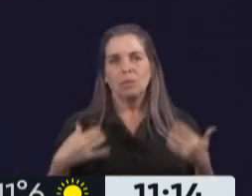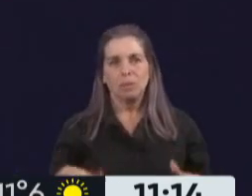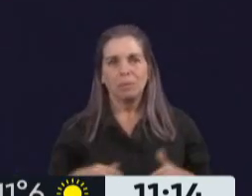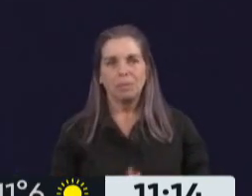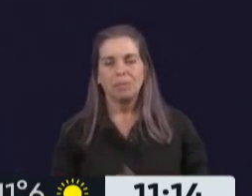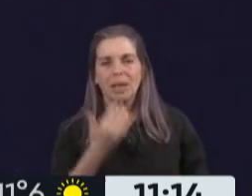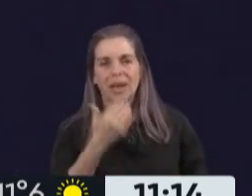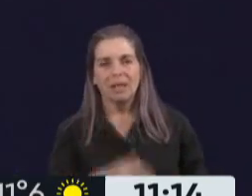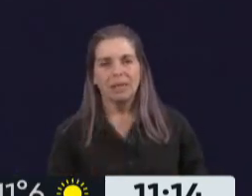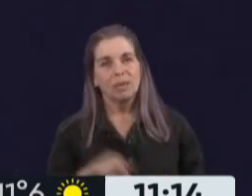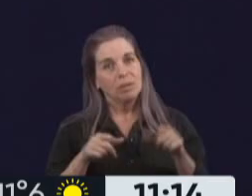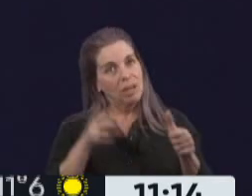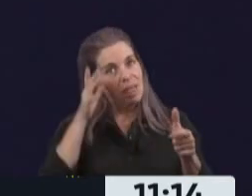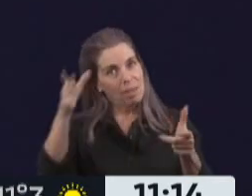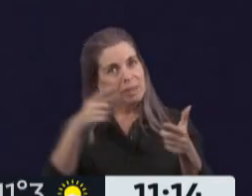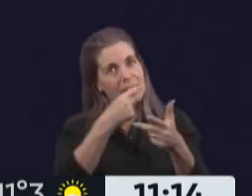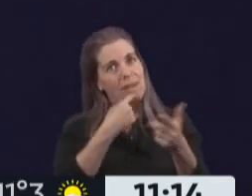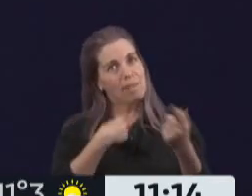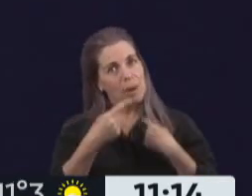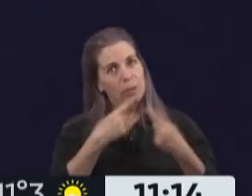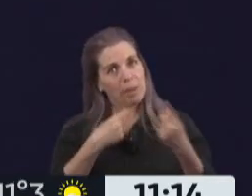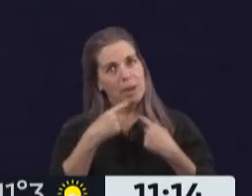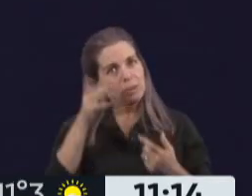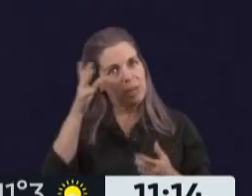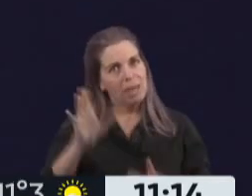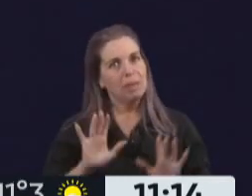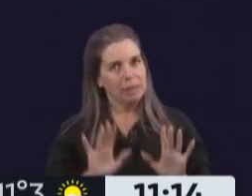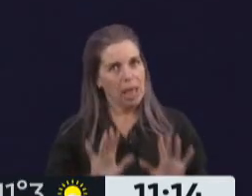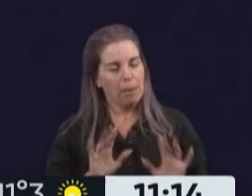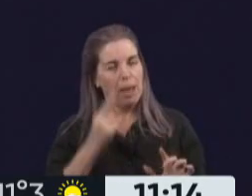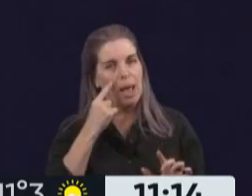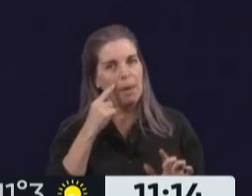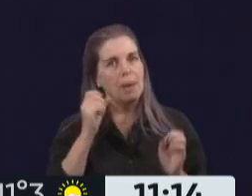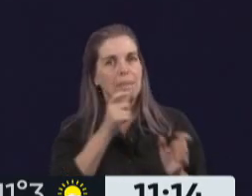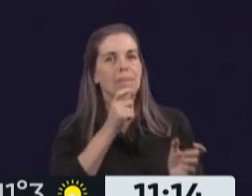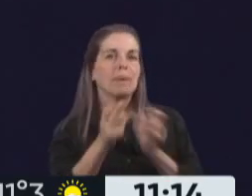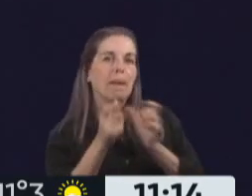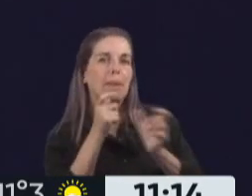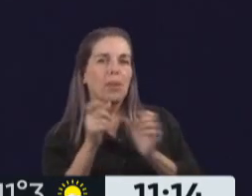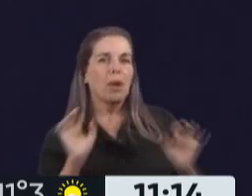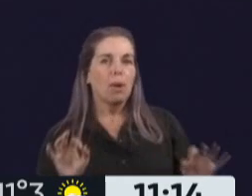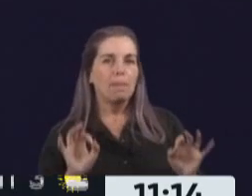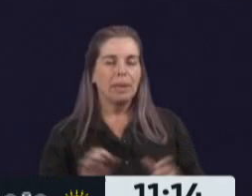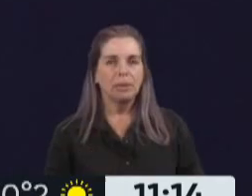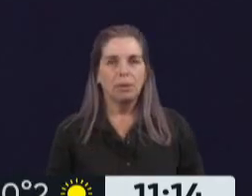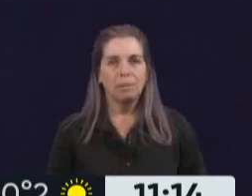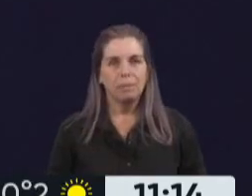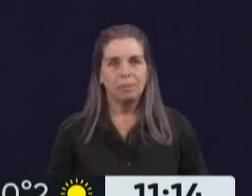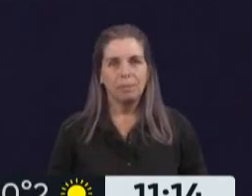Bueno, estás abusando cada vez más de mi generosidad igual, ¿eh? Vamos a tratar de contestarte todo.